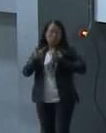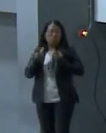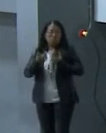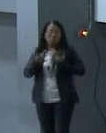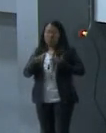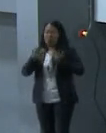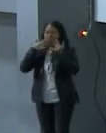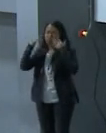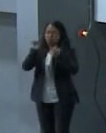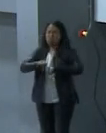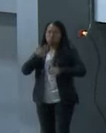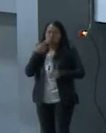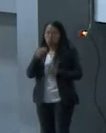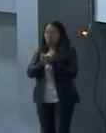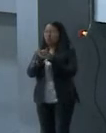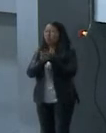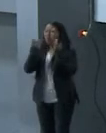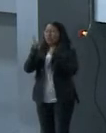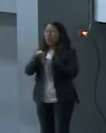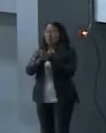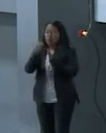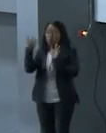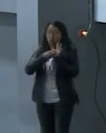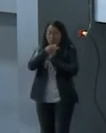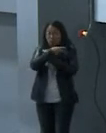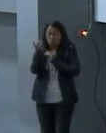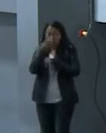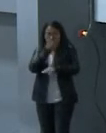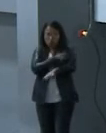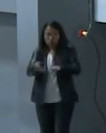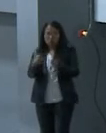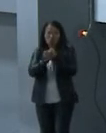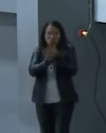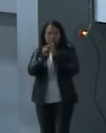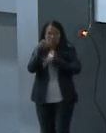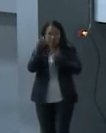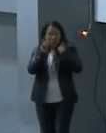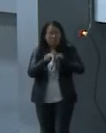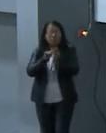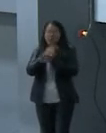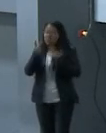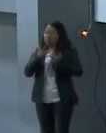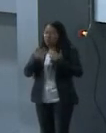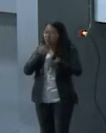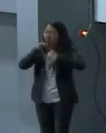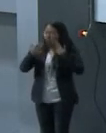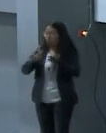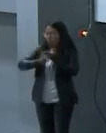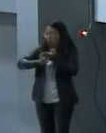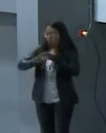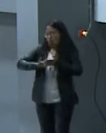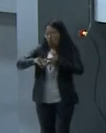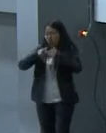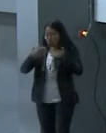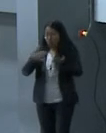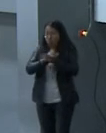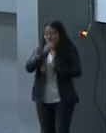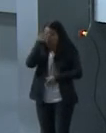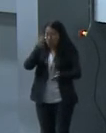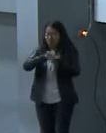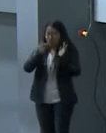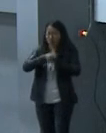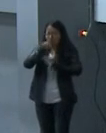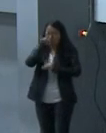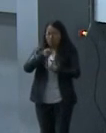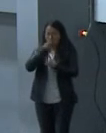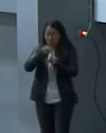peor de los casos, la propuesta inicial de 4.200 millones, por supuesto que subsana completamente las 6 semanas. Y